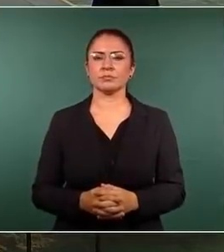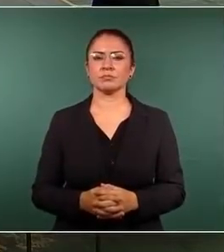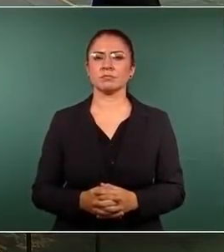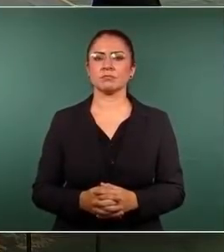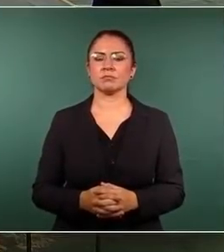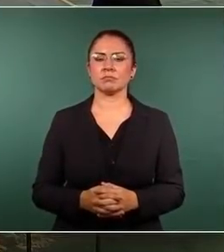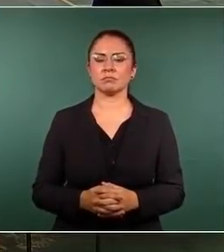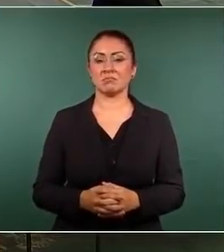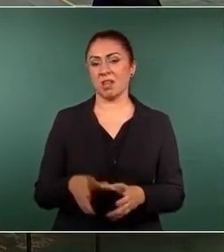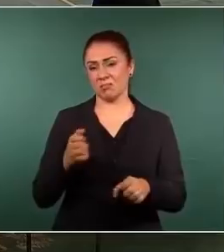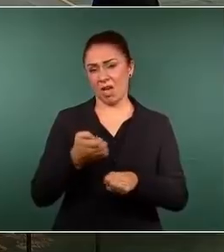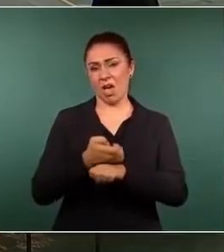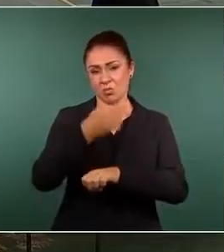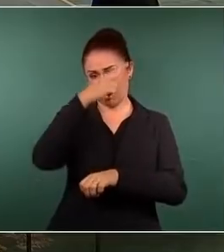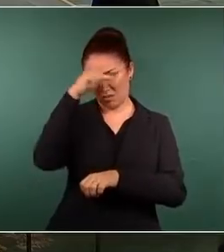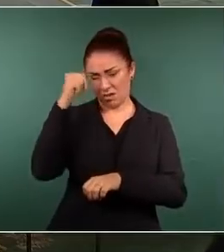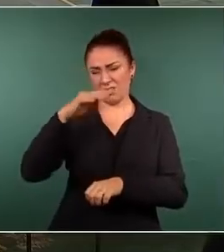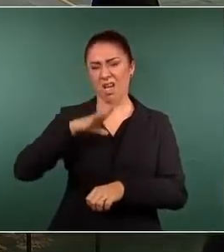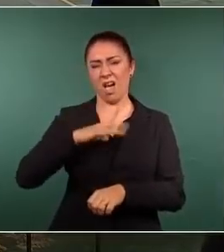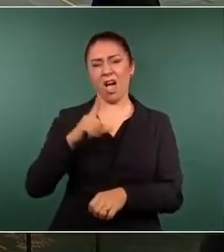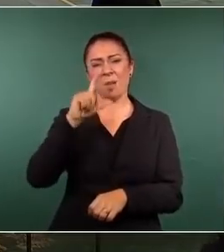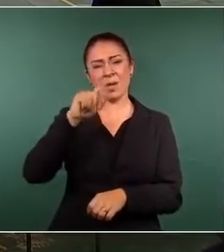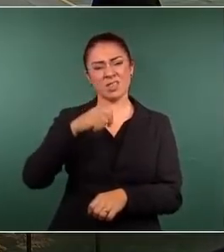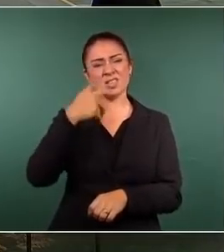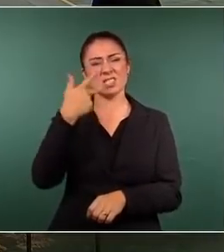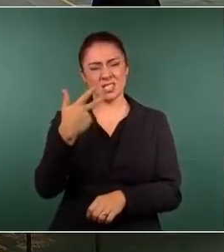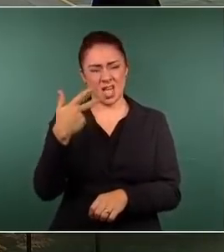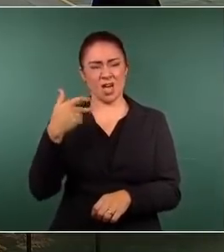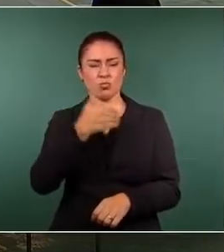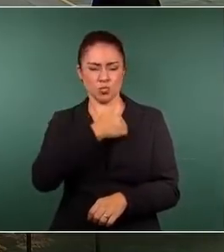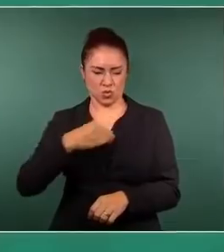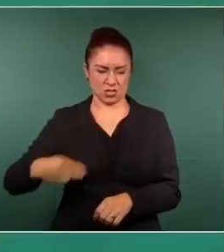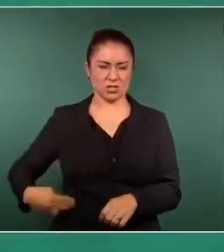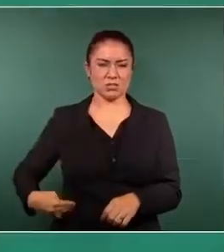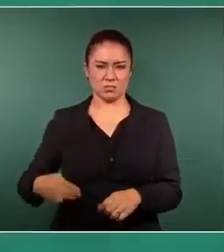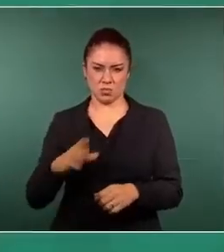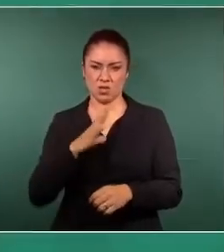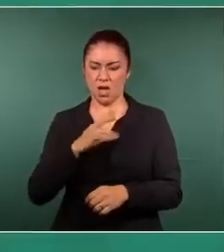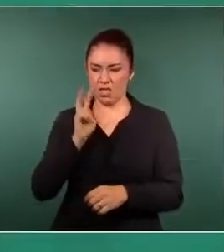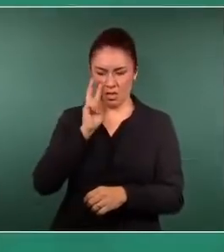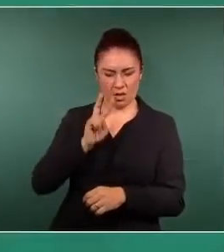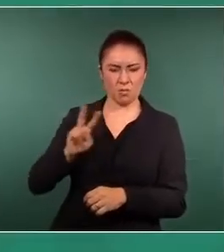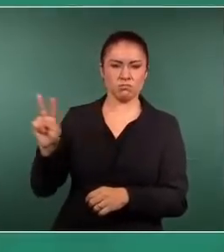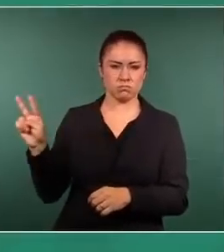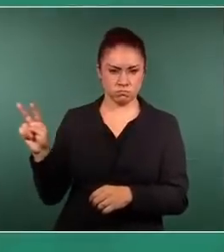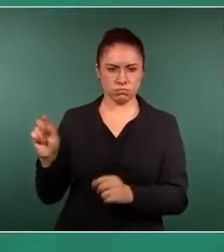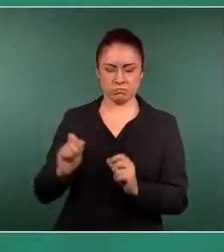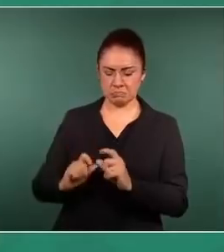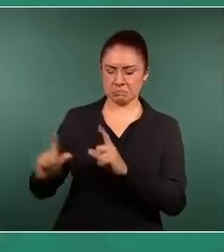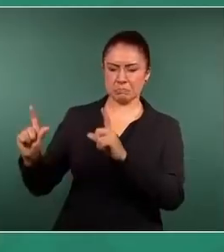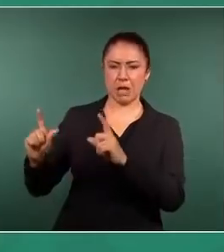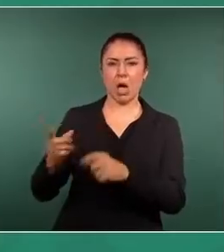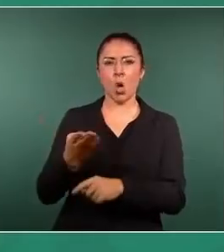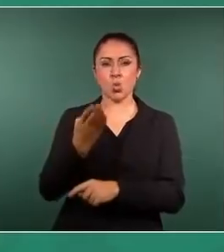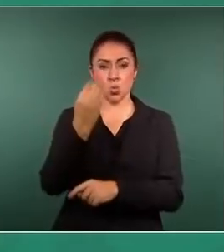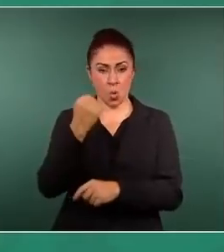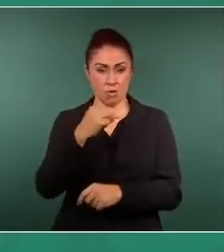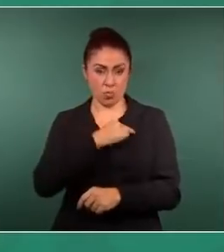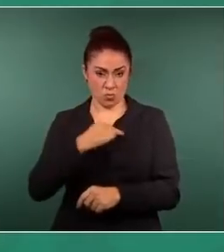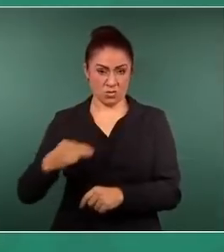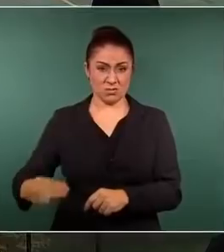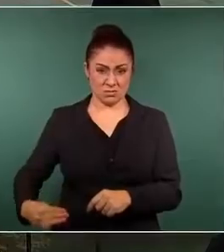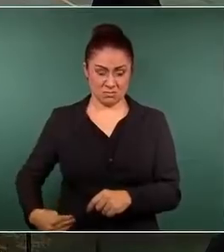estado de nayarit cuenta con 27 municipios y ahí ustedes pueden observar que nueve de ellos